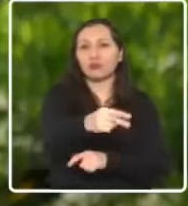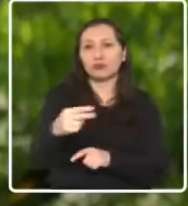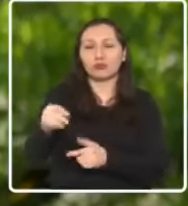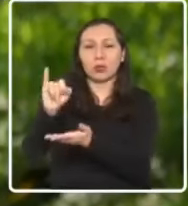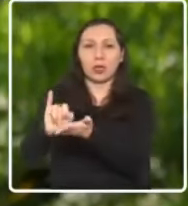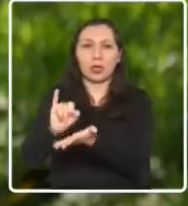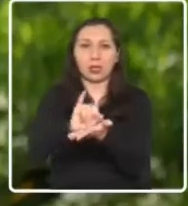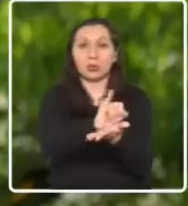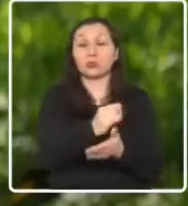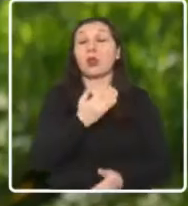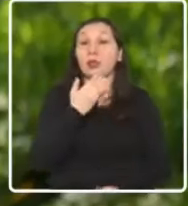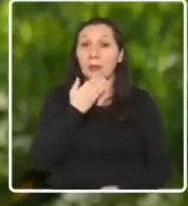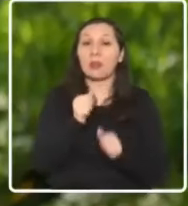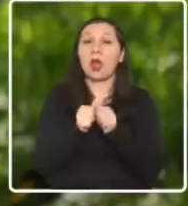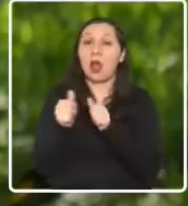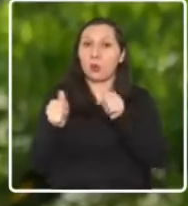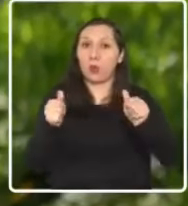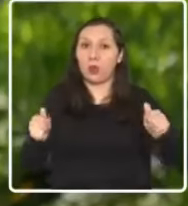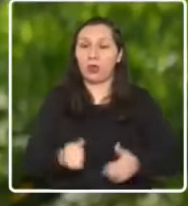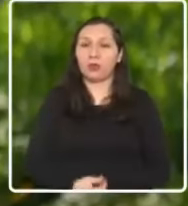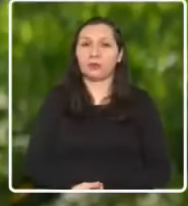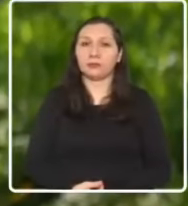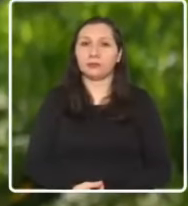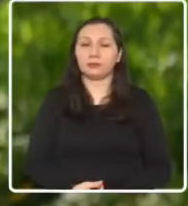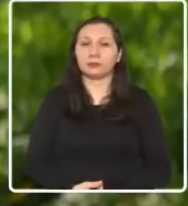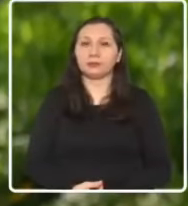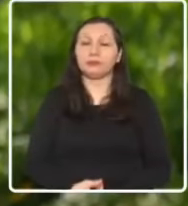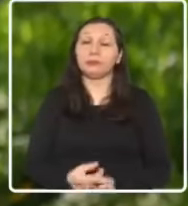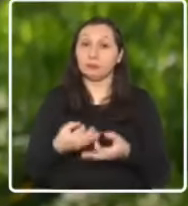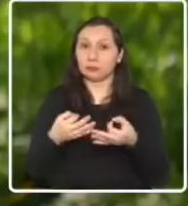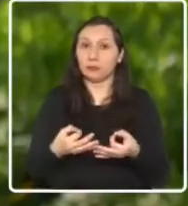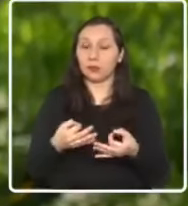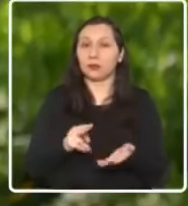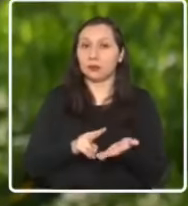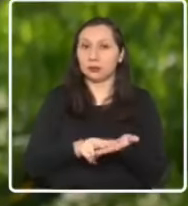instituciones y también en sus autoridades. Y por supuesto,